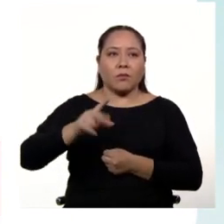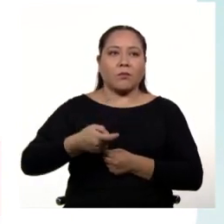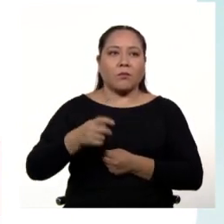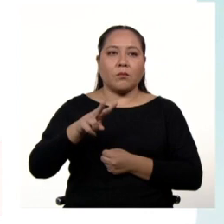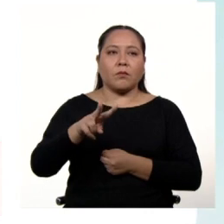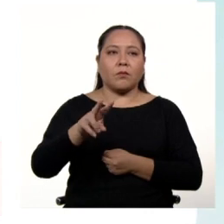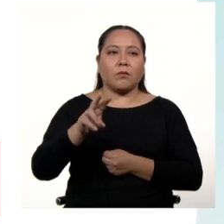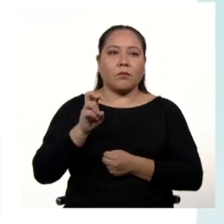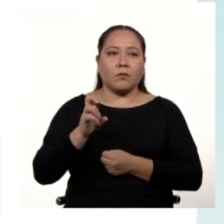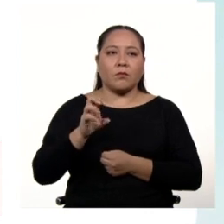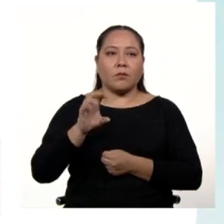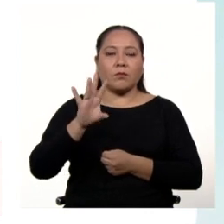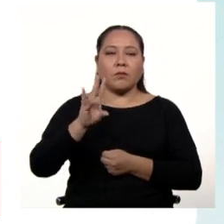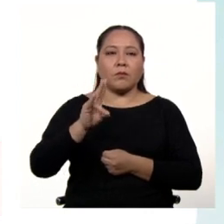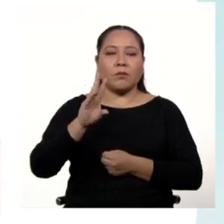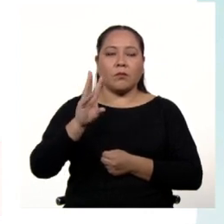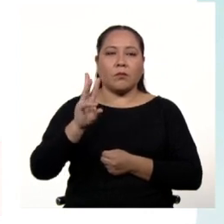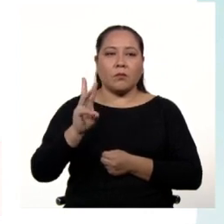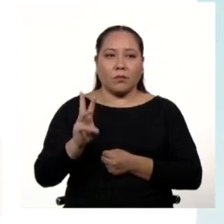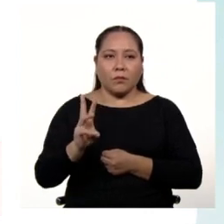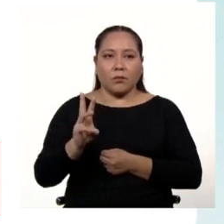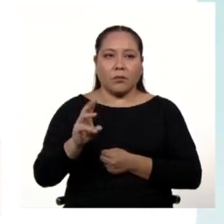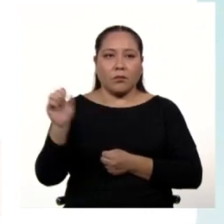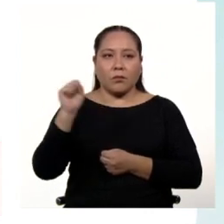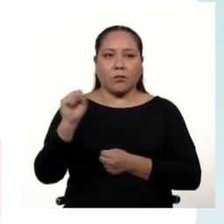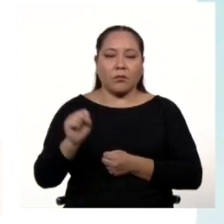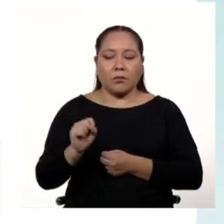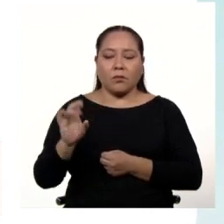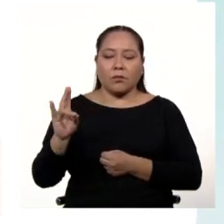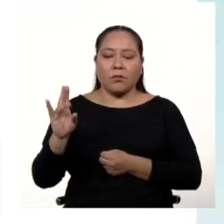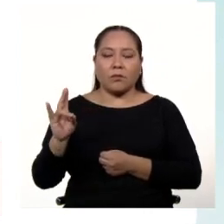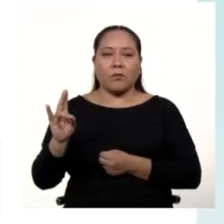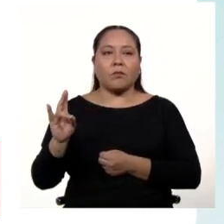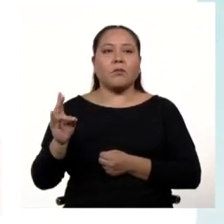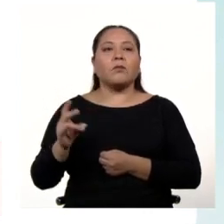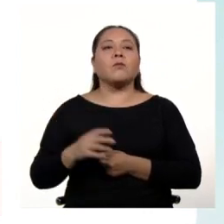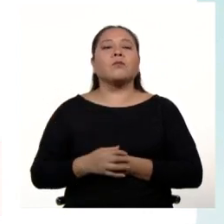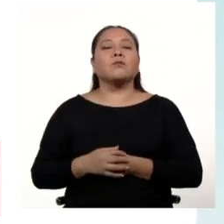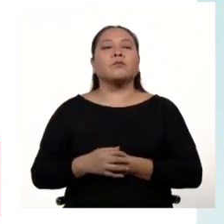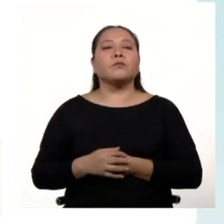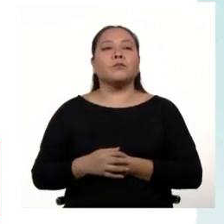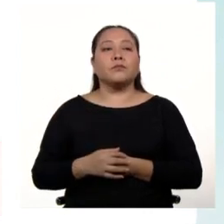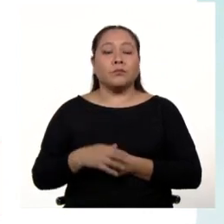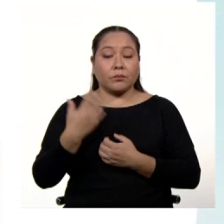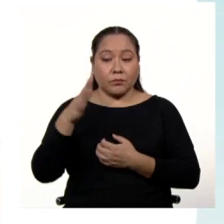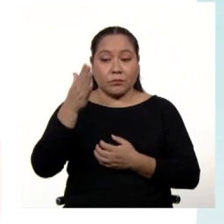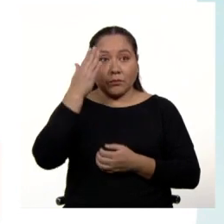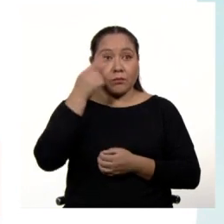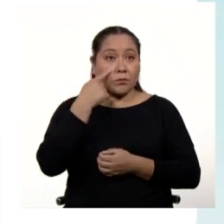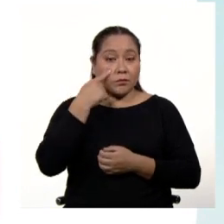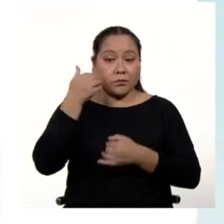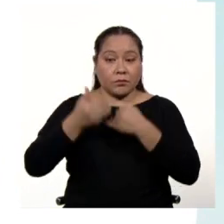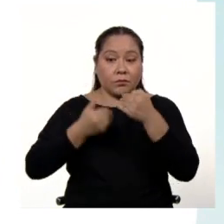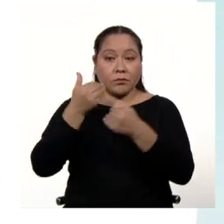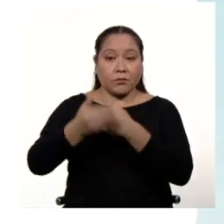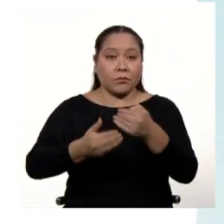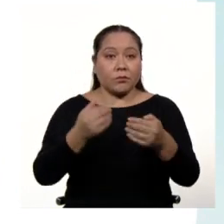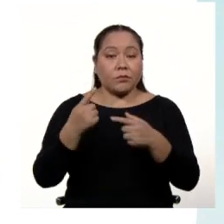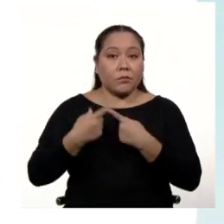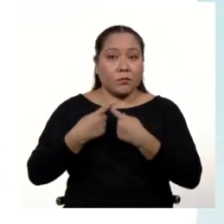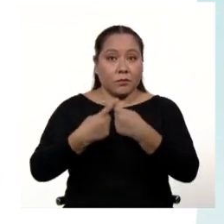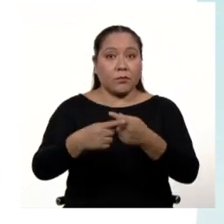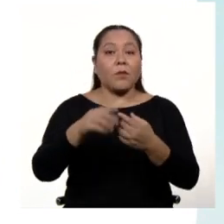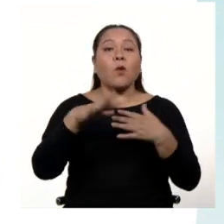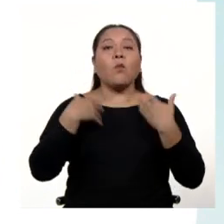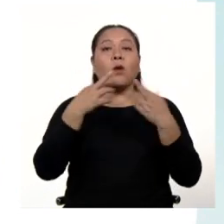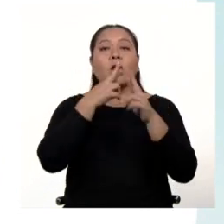con 70 céntimos. Ahora que ya conoces las progresiones geométricas, podemos dar respuesta a los retos